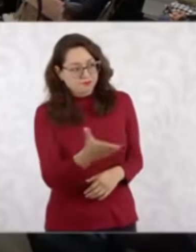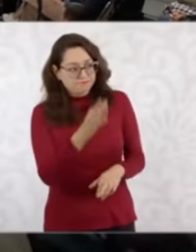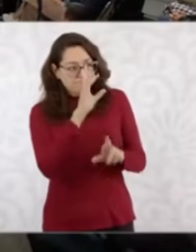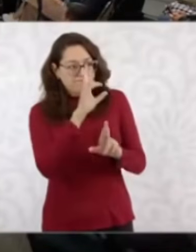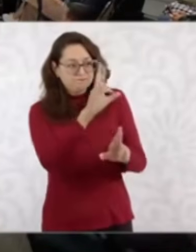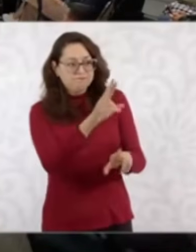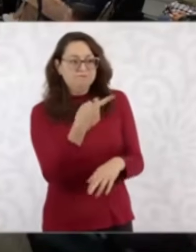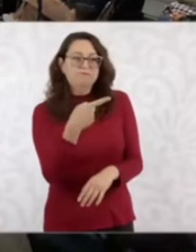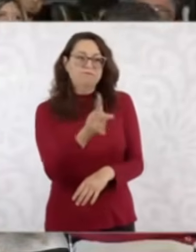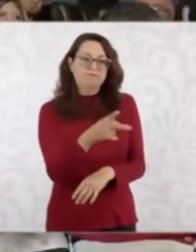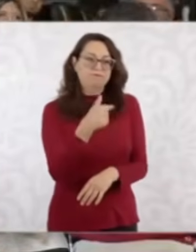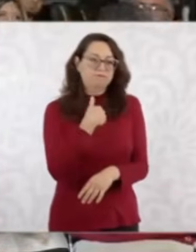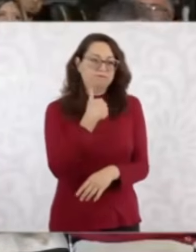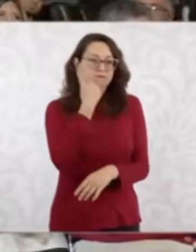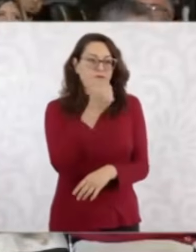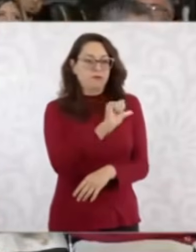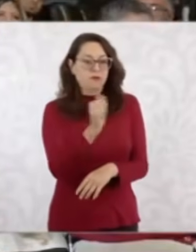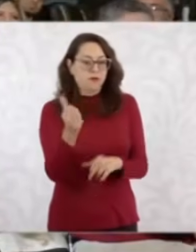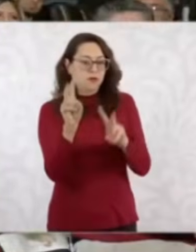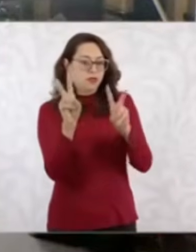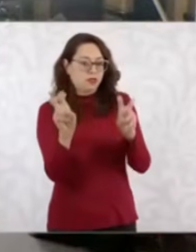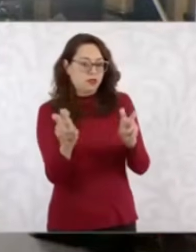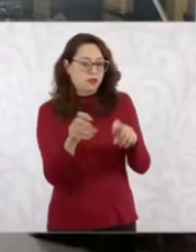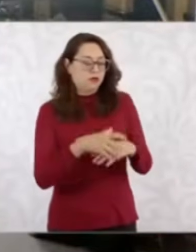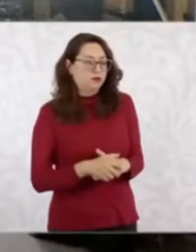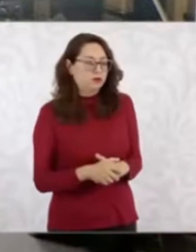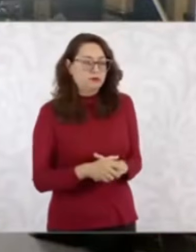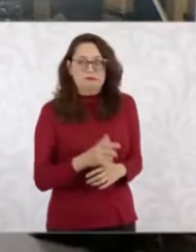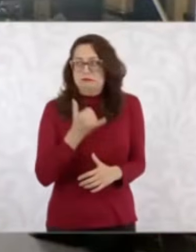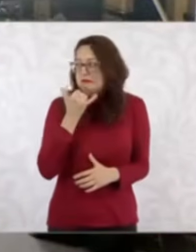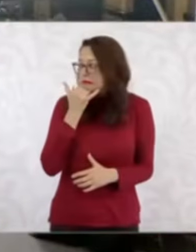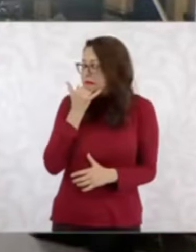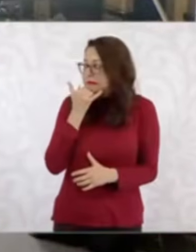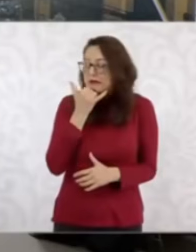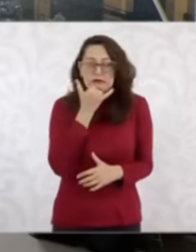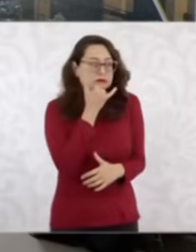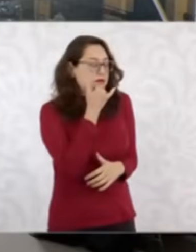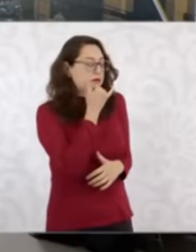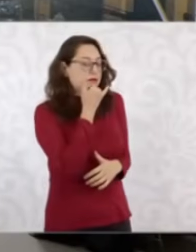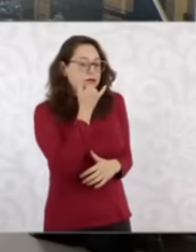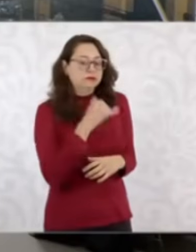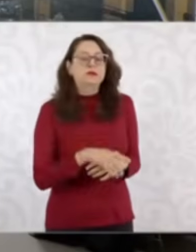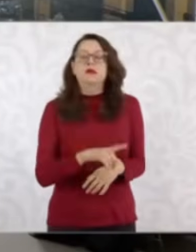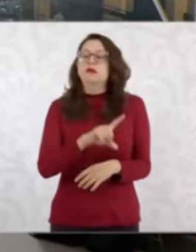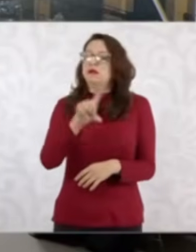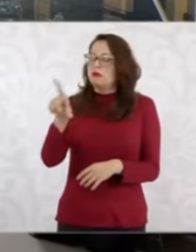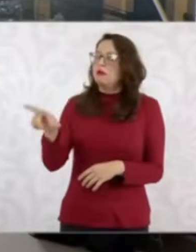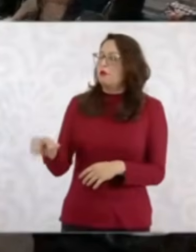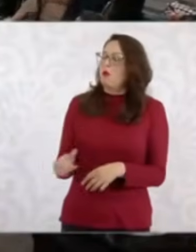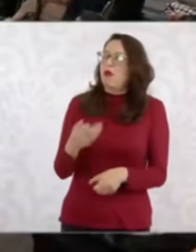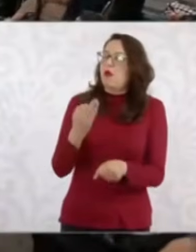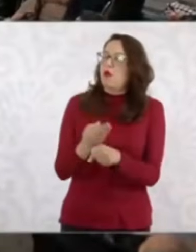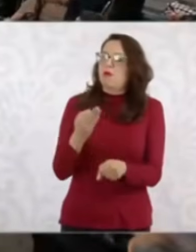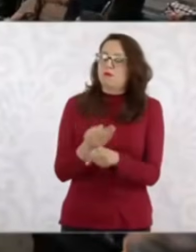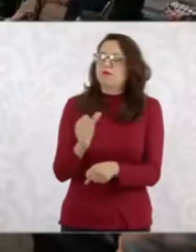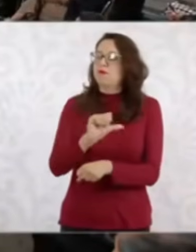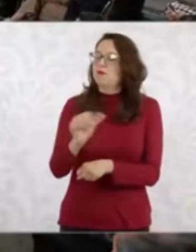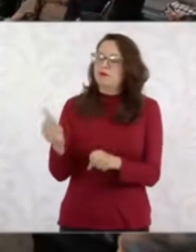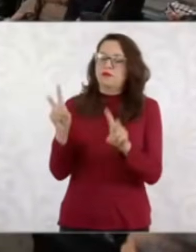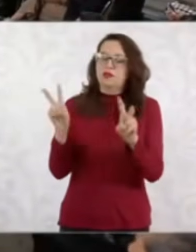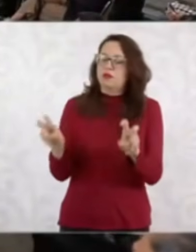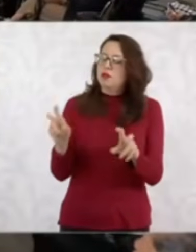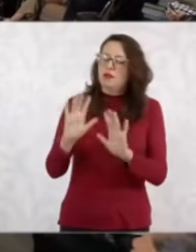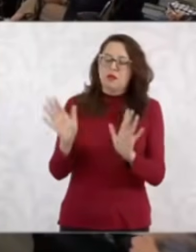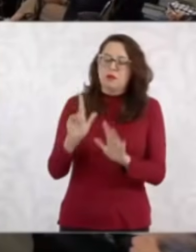otro tema, si me permite. Vamos después, Perdón. para que vamos sobre este tema y luego, si nos da tiempo ya vamos, si no